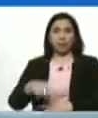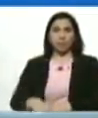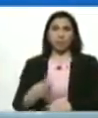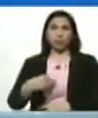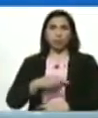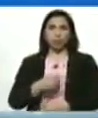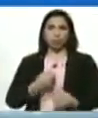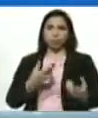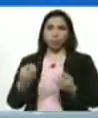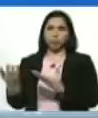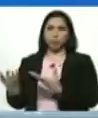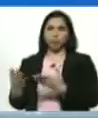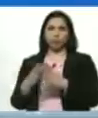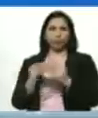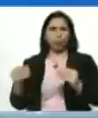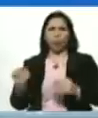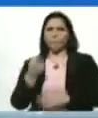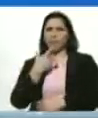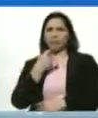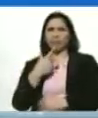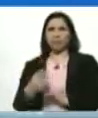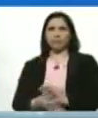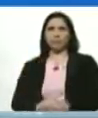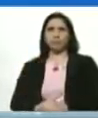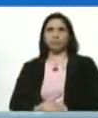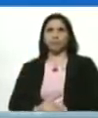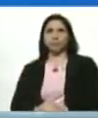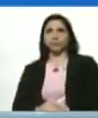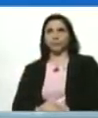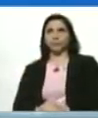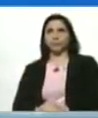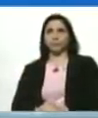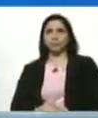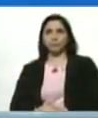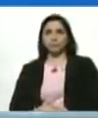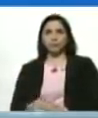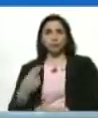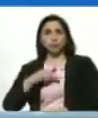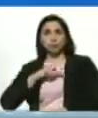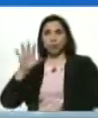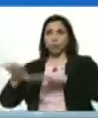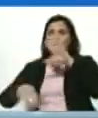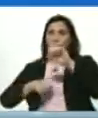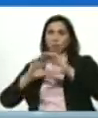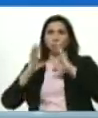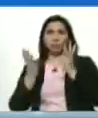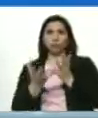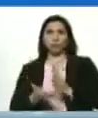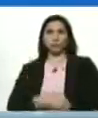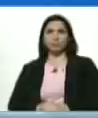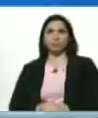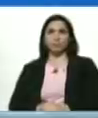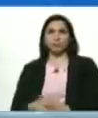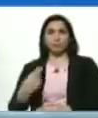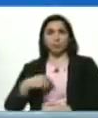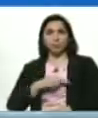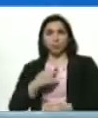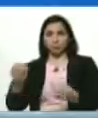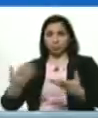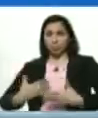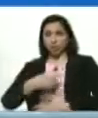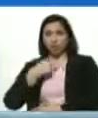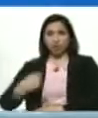garantizó todas las medicinas que hemos adquirido en el mundo que hemos recibido de